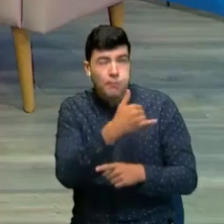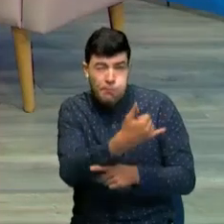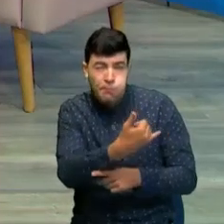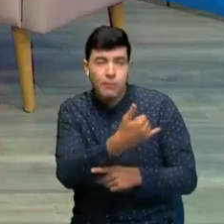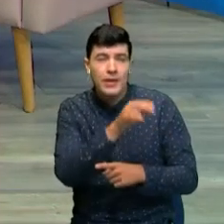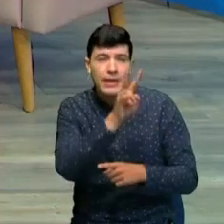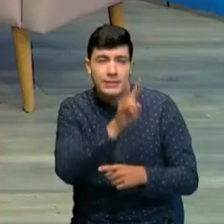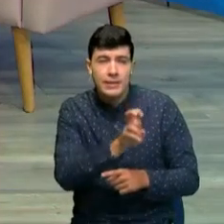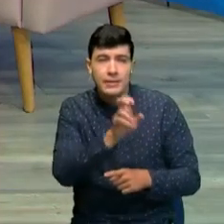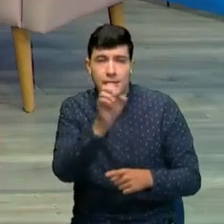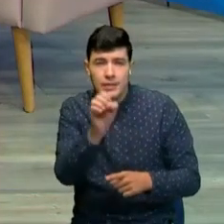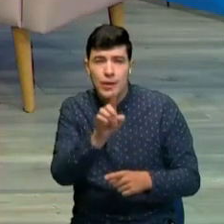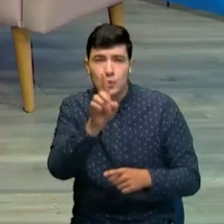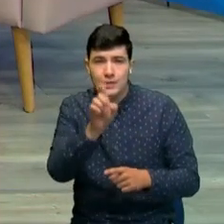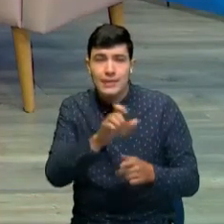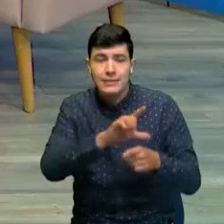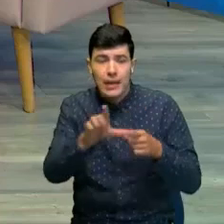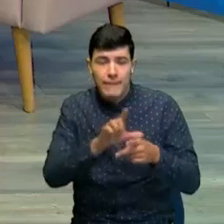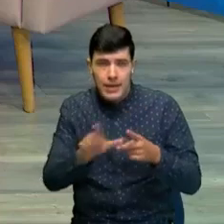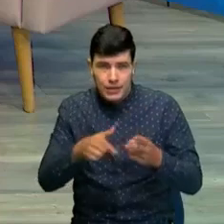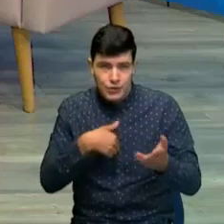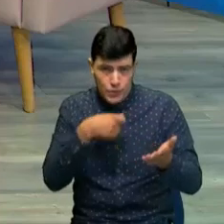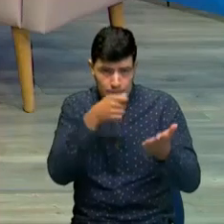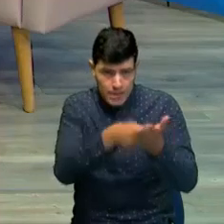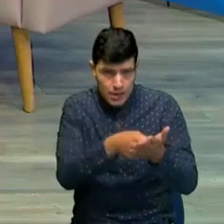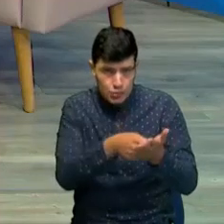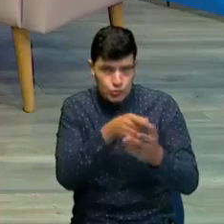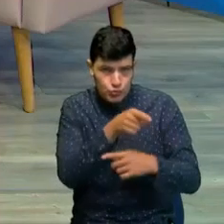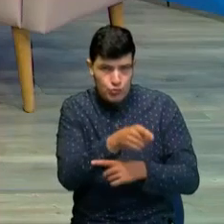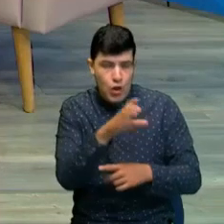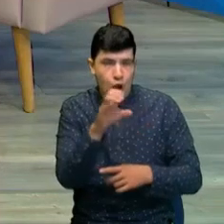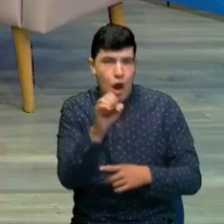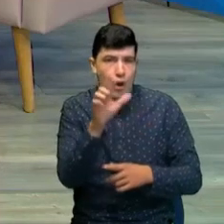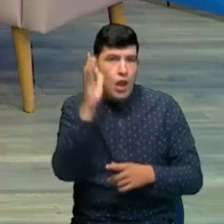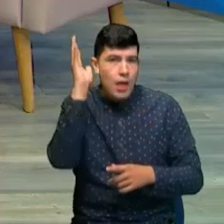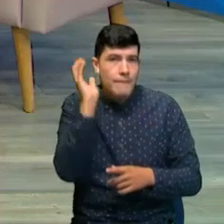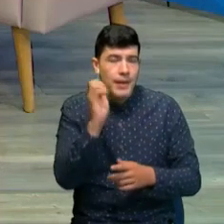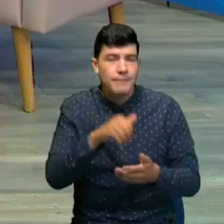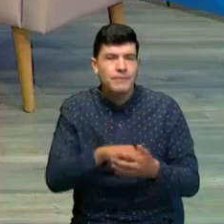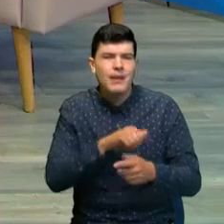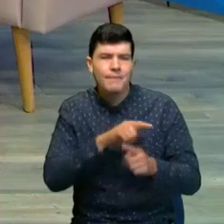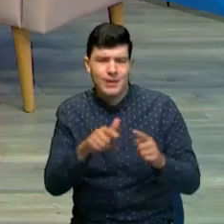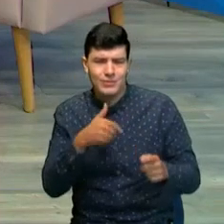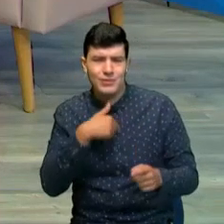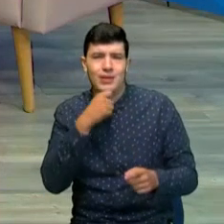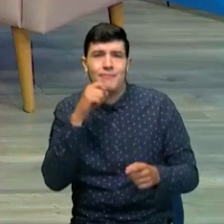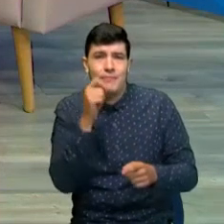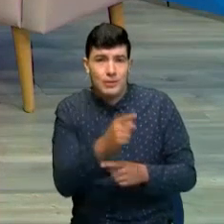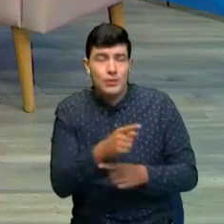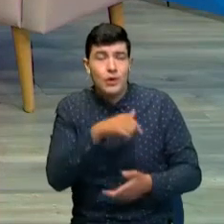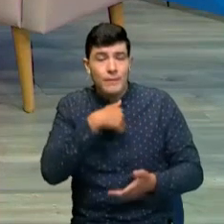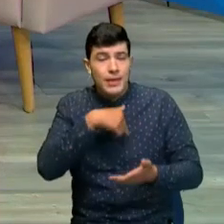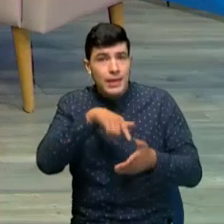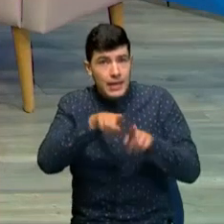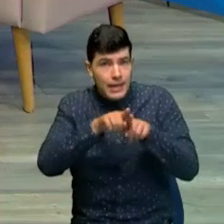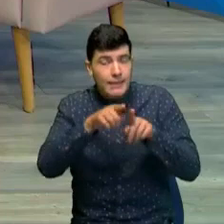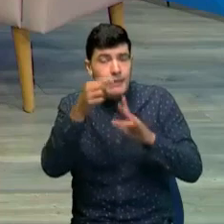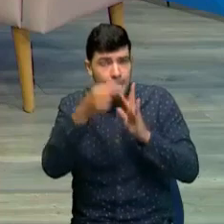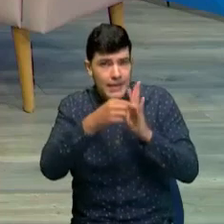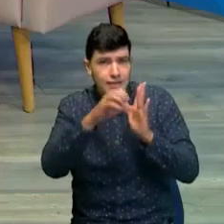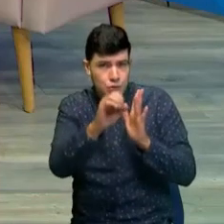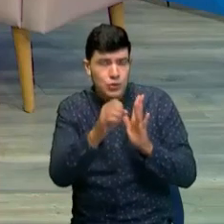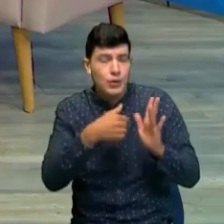706 semanas cotizadas. Y le pregunto algo. Lo que pasa es que mi esposo también tiene